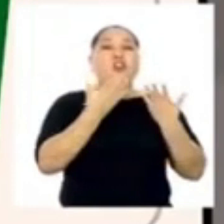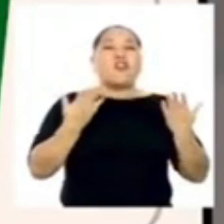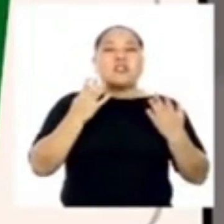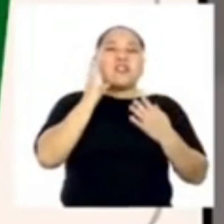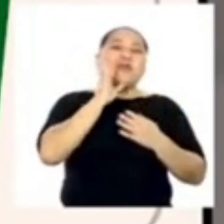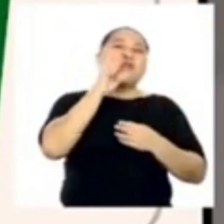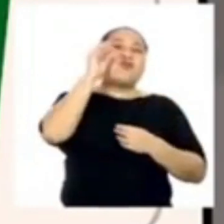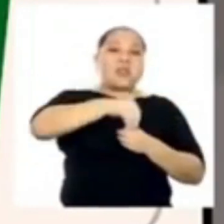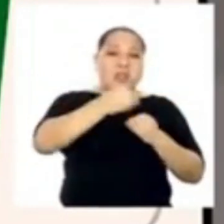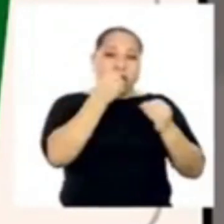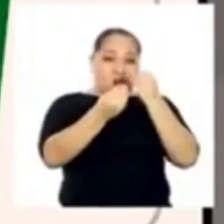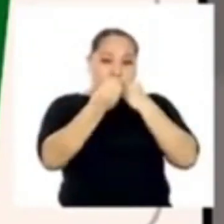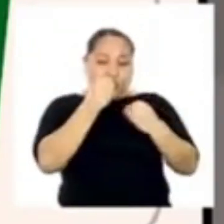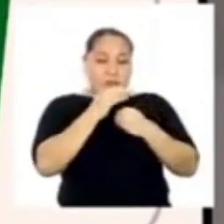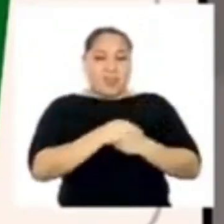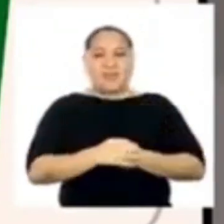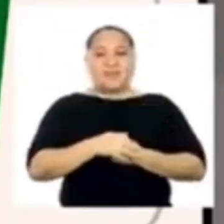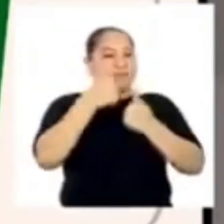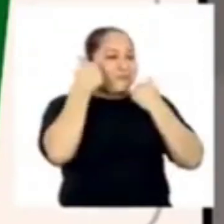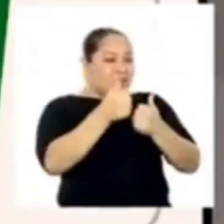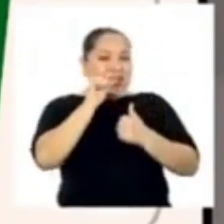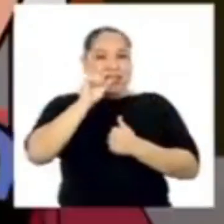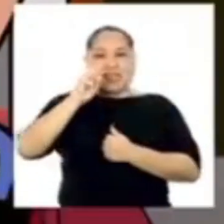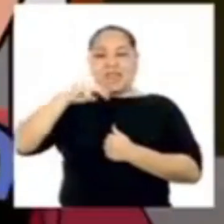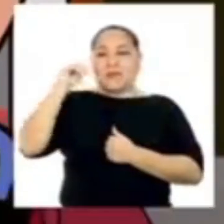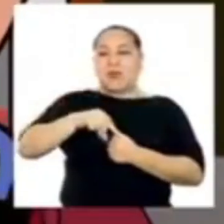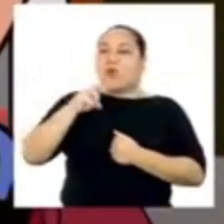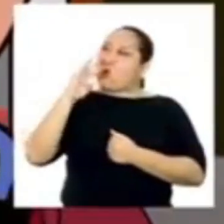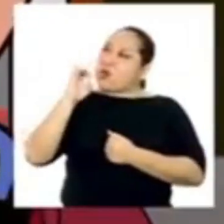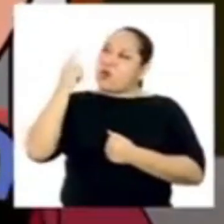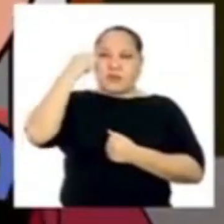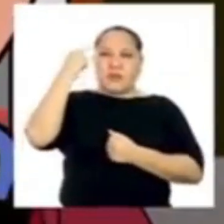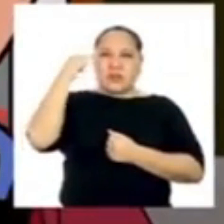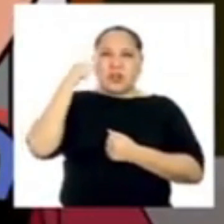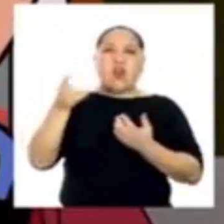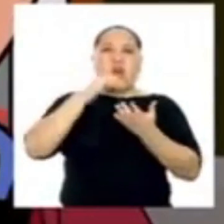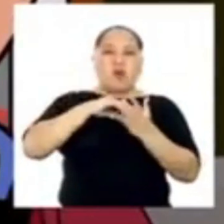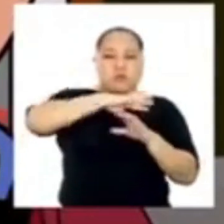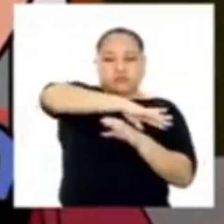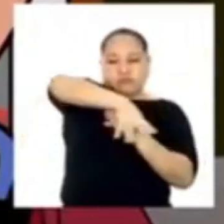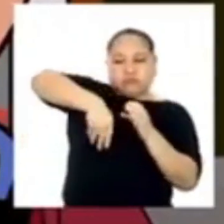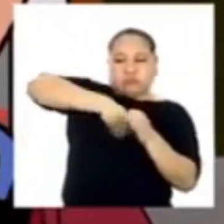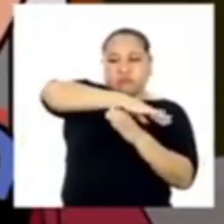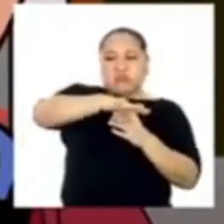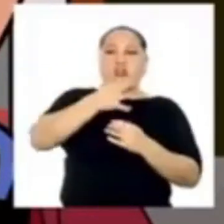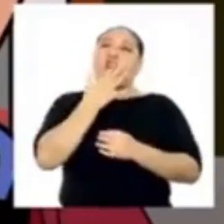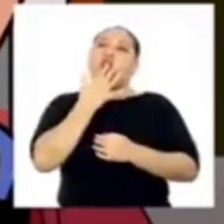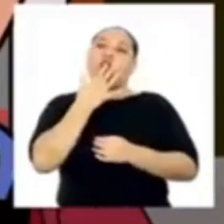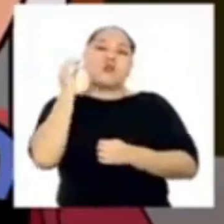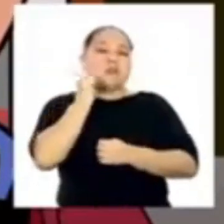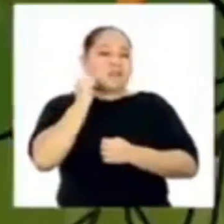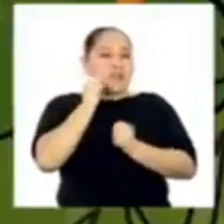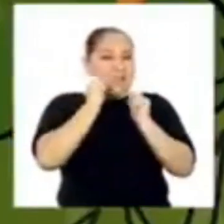orgánicos. Restos de comida. Muy bien, Sammy. Wilder, creo que tenemos que volver a forrar los tachos con